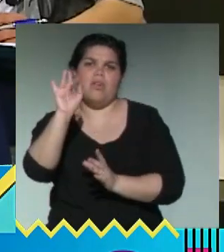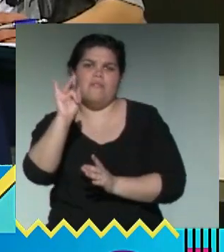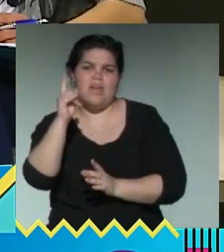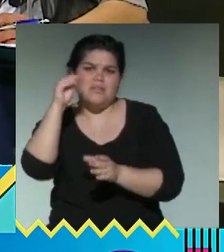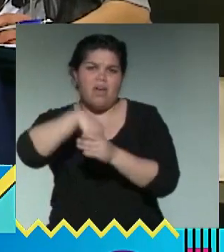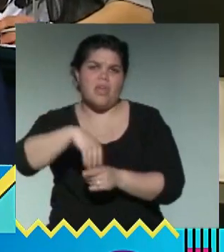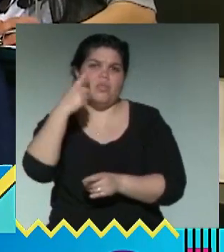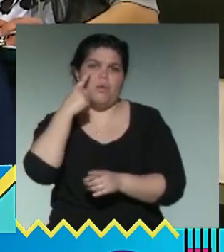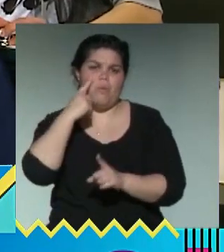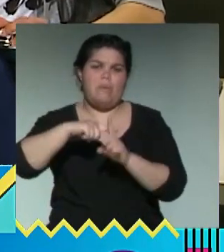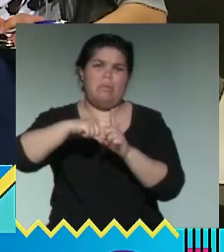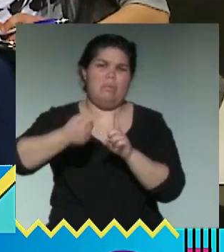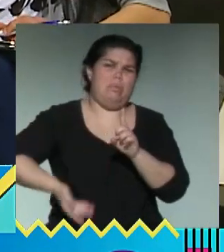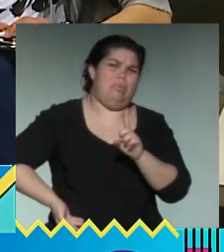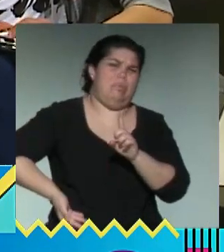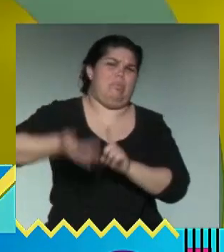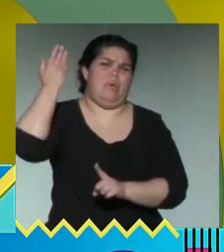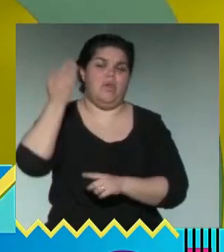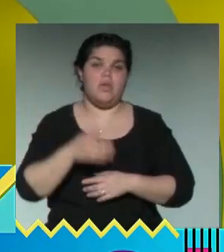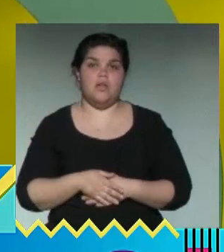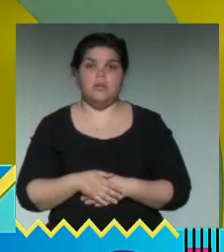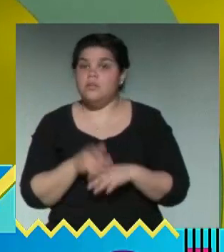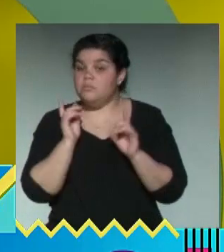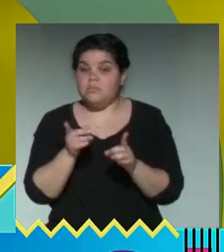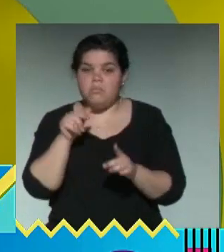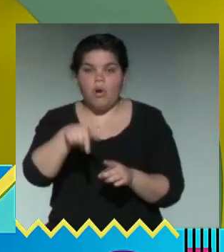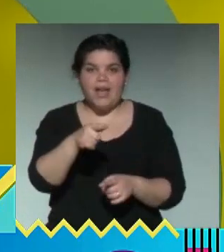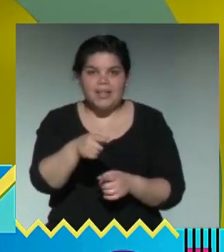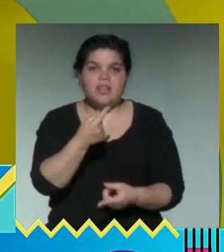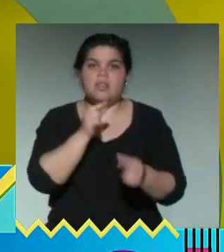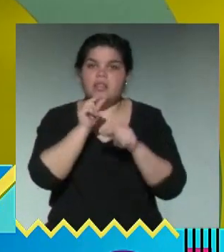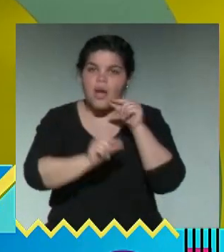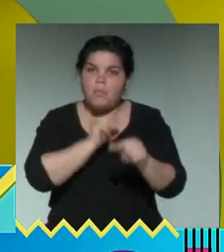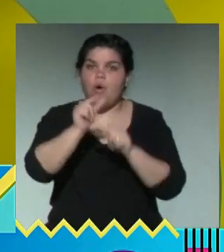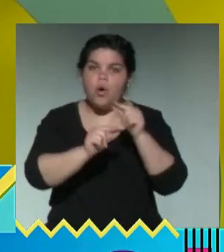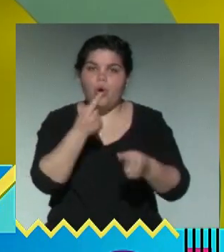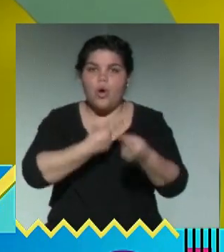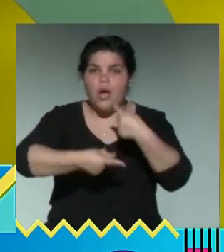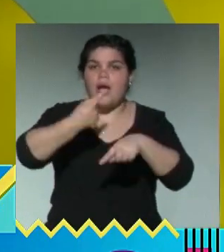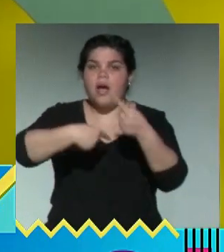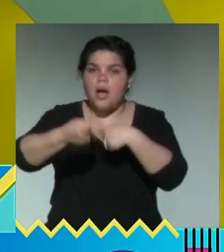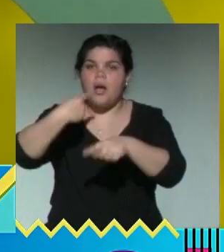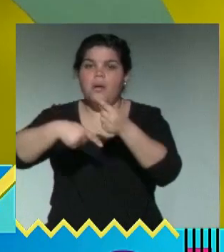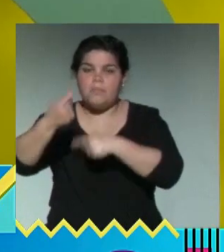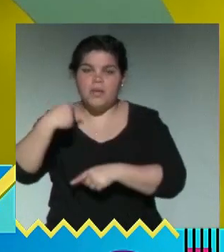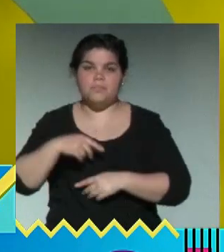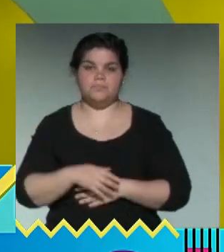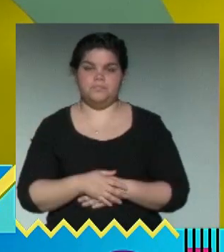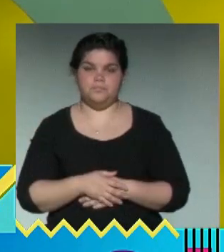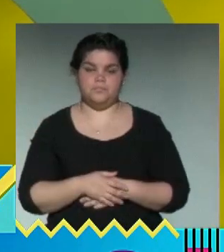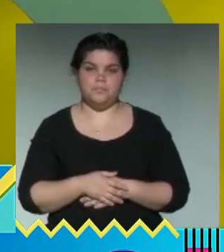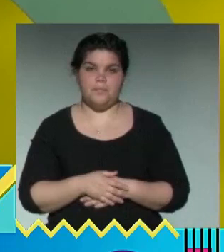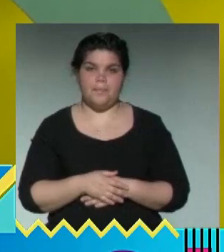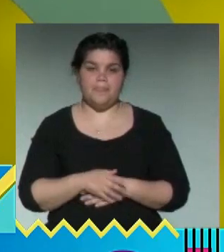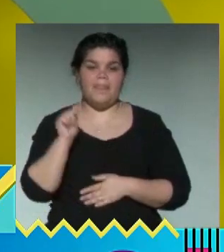energías renovables es justamente ahí, es entrar en ese sector, ir reemplazando a la mayor rapidez posible las